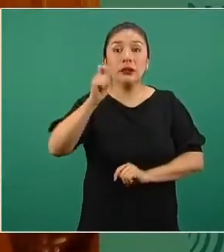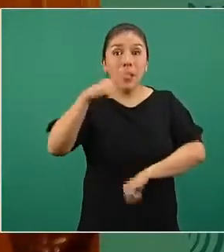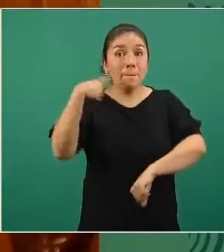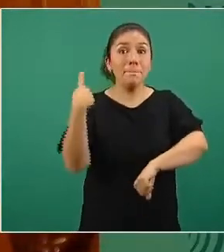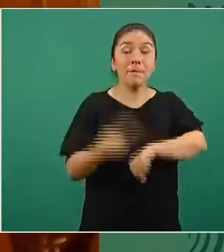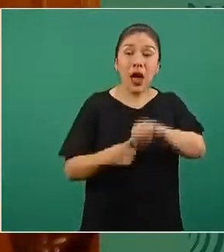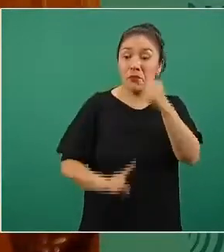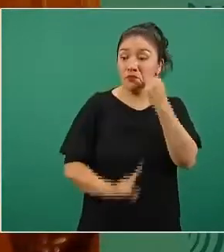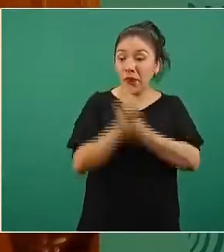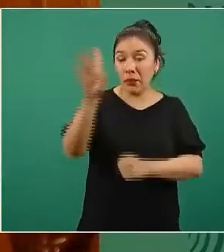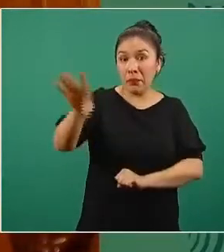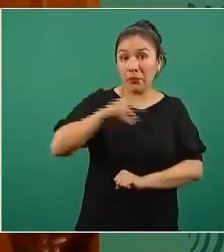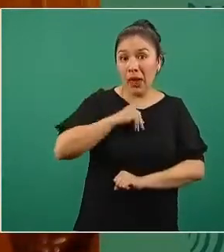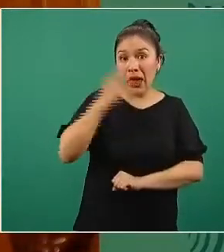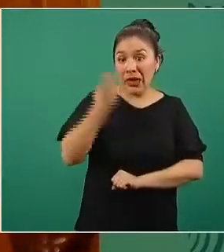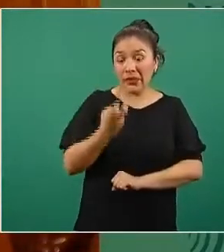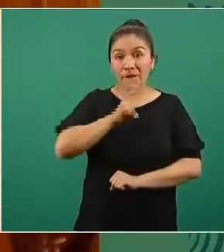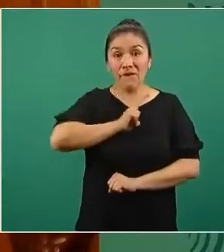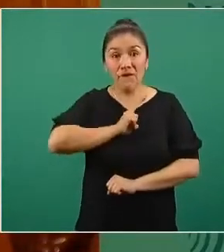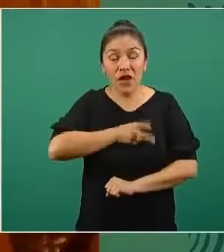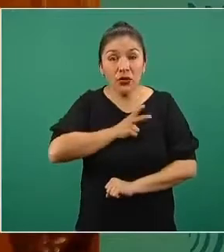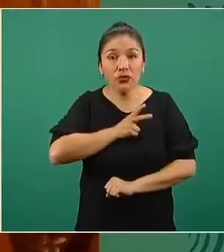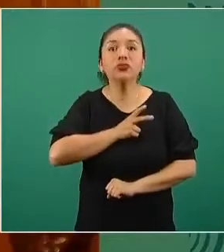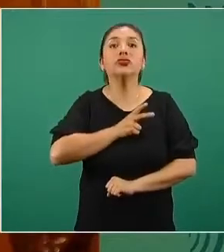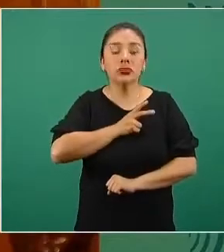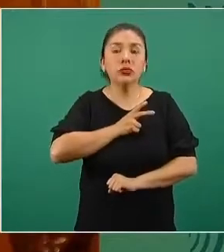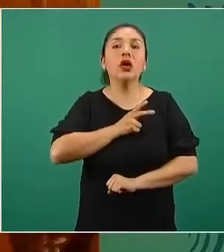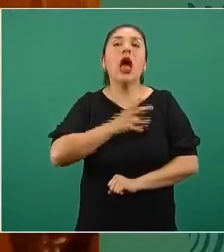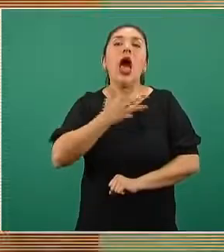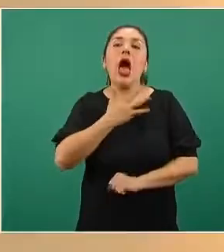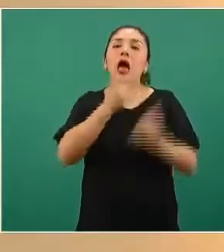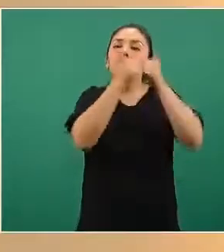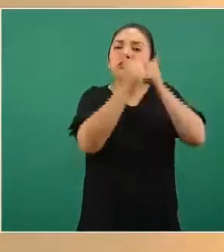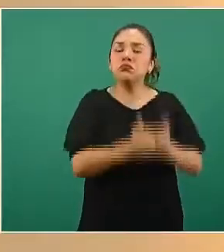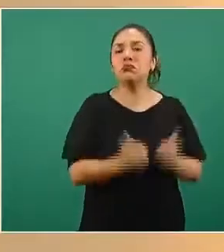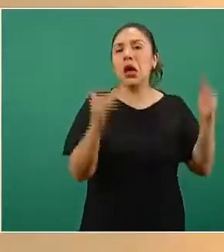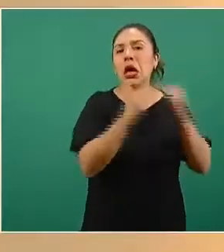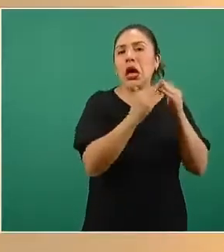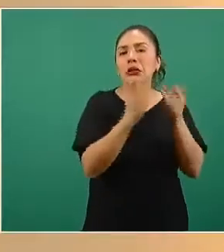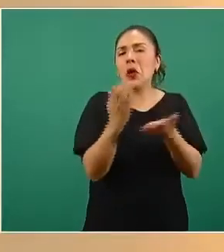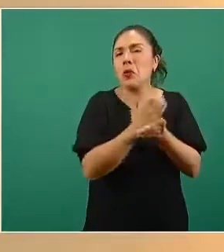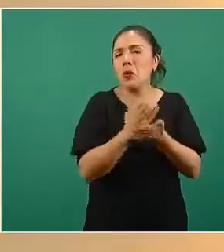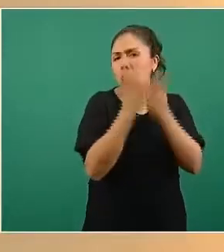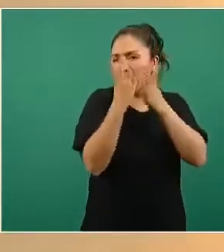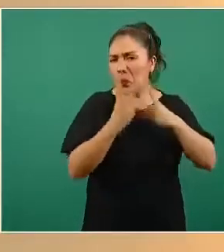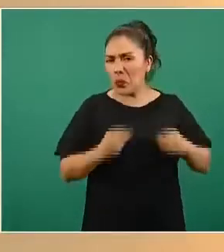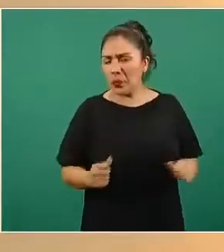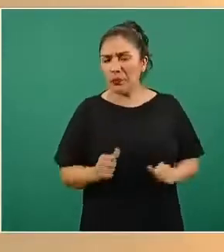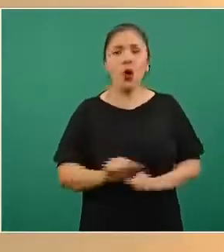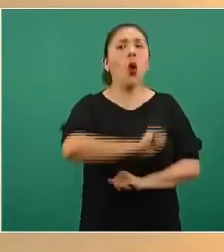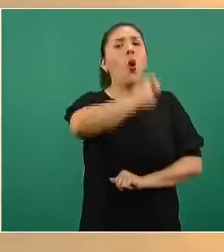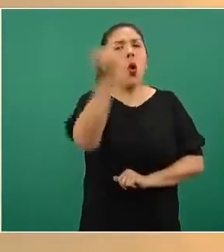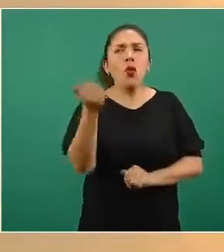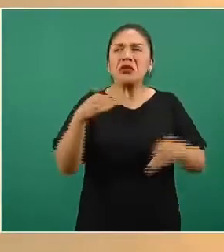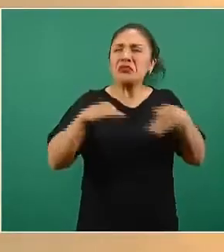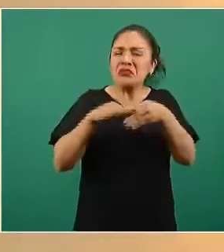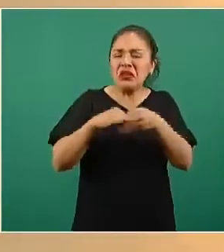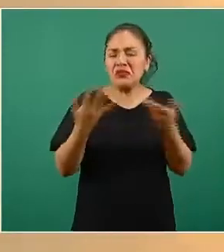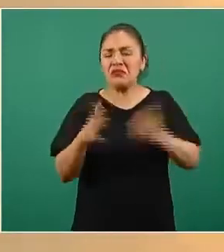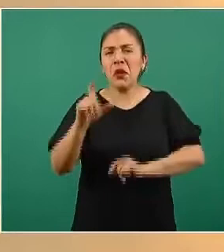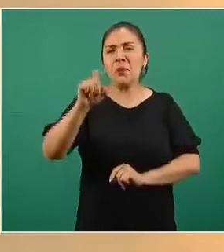enferman con este virus se recuperan en casa y una proporción de alrededor